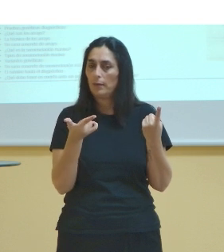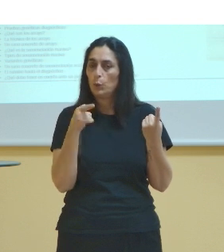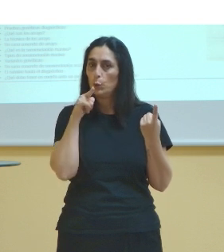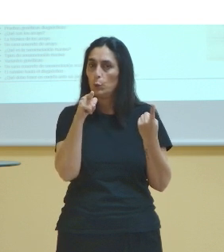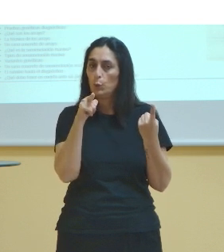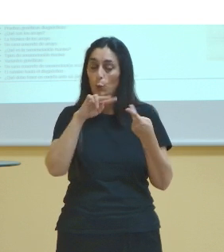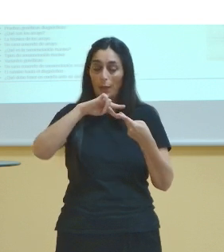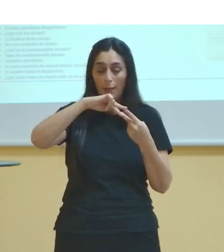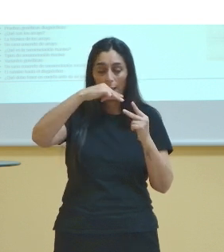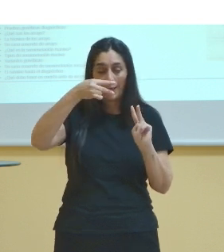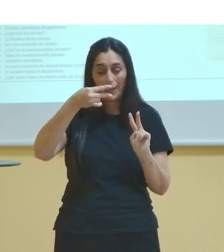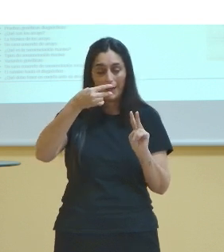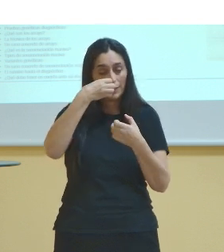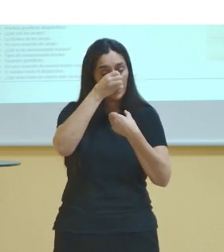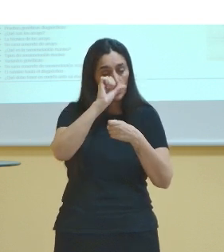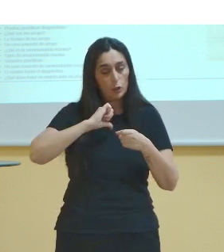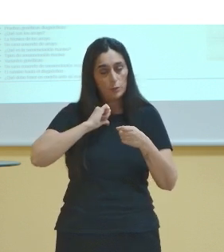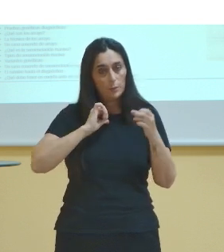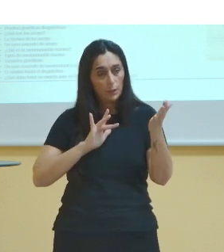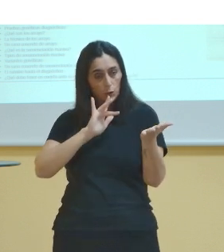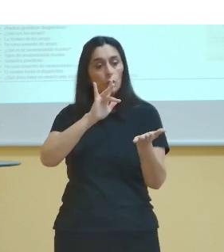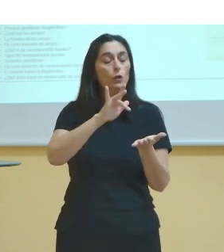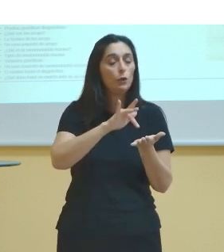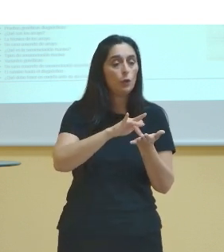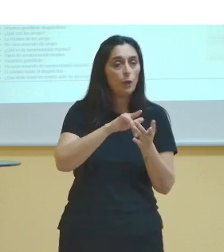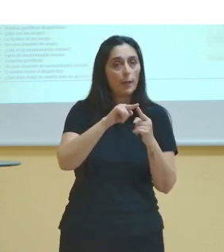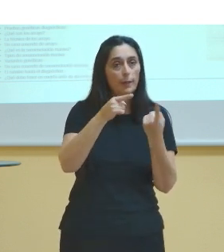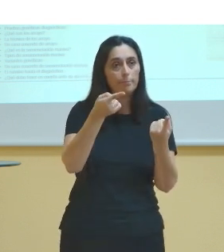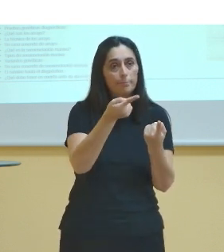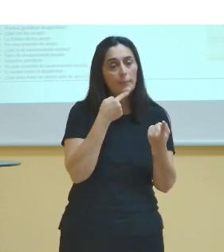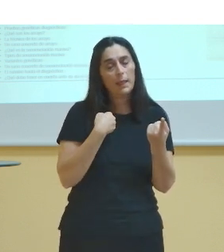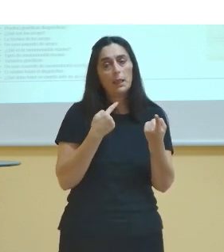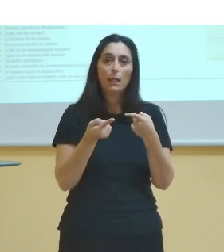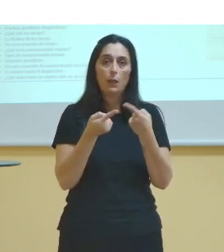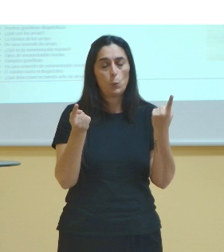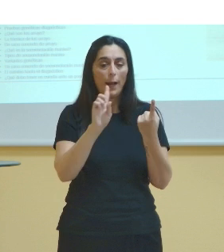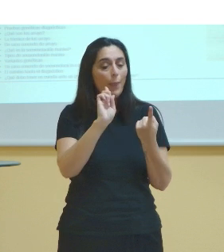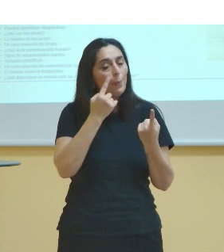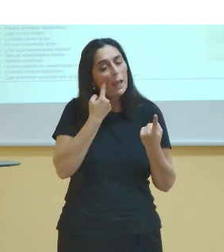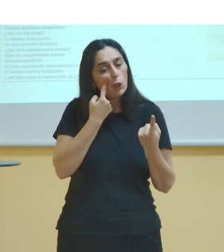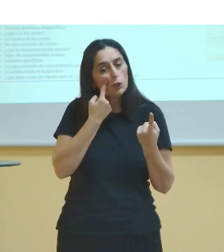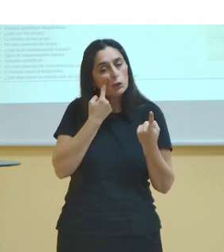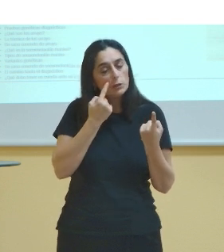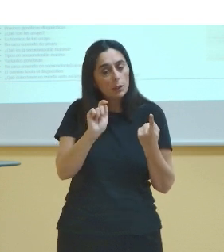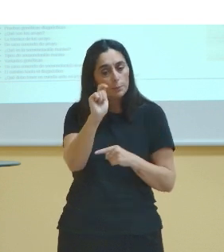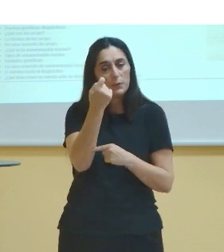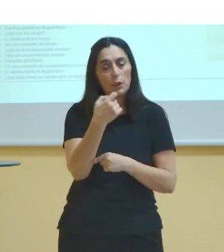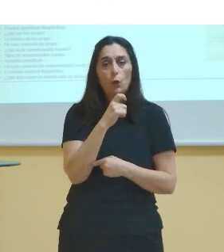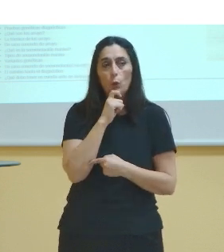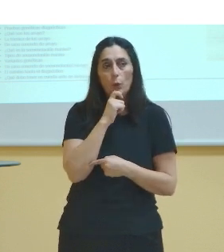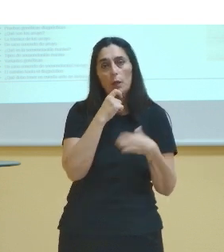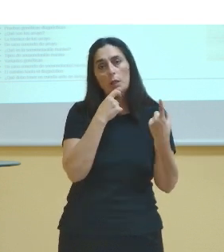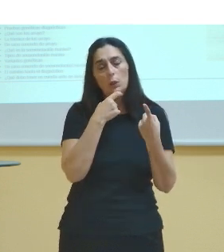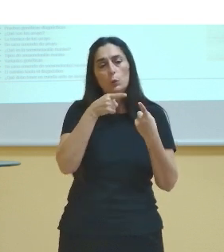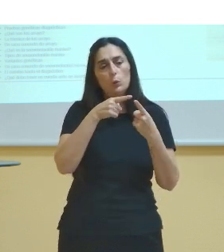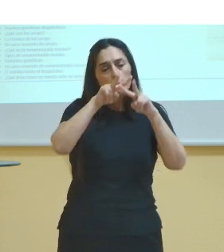al área de genética clínica del hospital y te dicen, bueno, pues vamos a hacerte para ver qué diagnóstico, para conseguir tu diagnóstico, vamos a hacerte